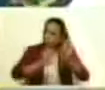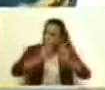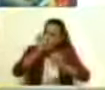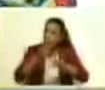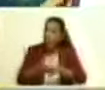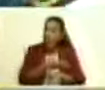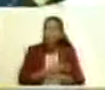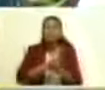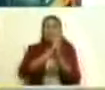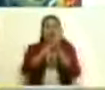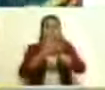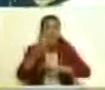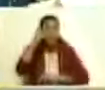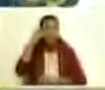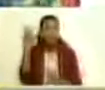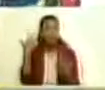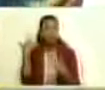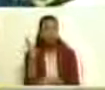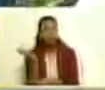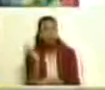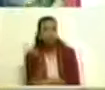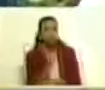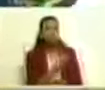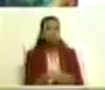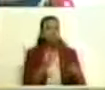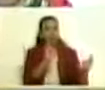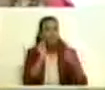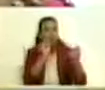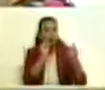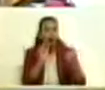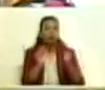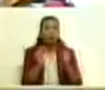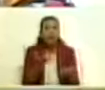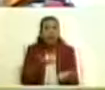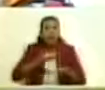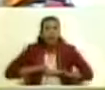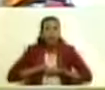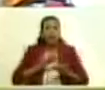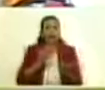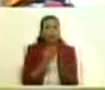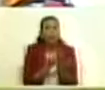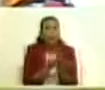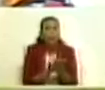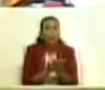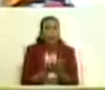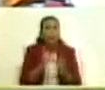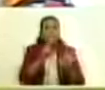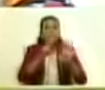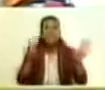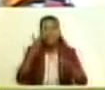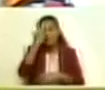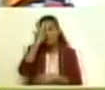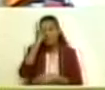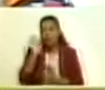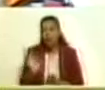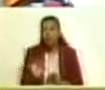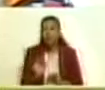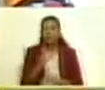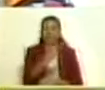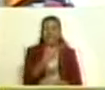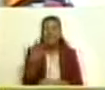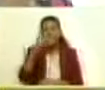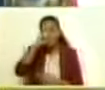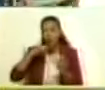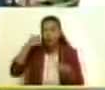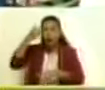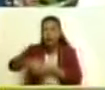para terminar esta jornada de consulta, de debate, de acción de hoy 27 de febrero a 35